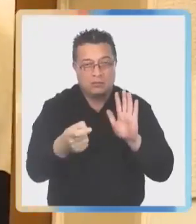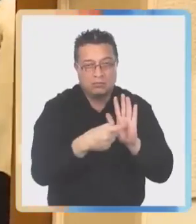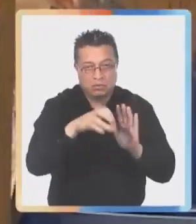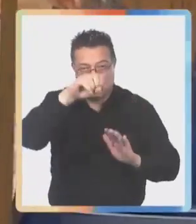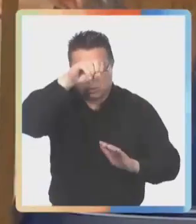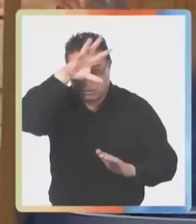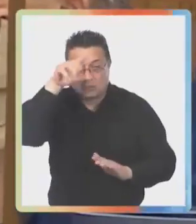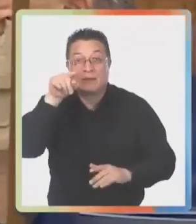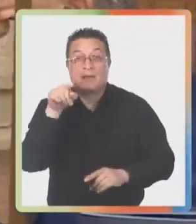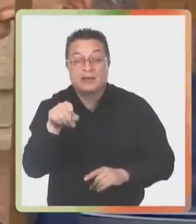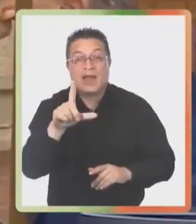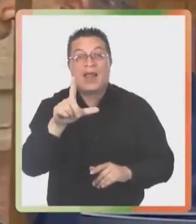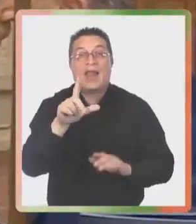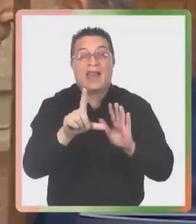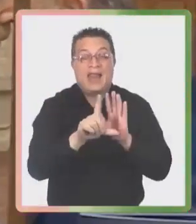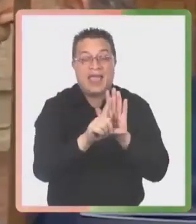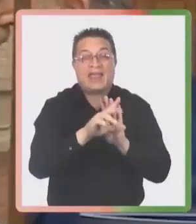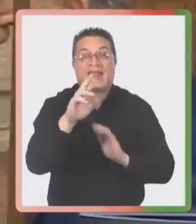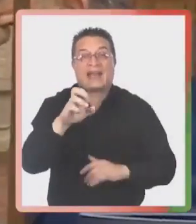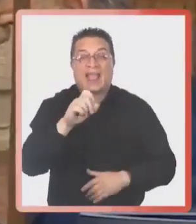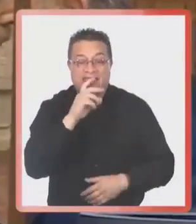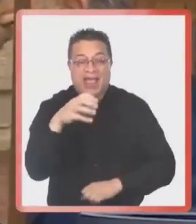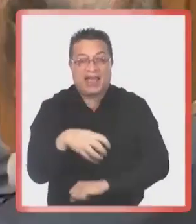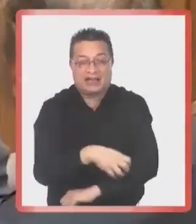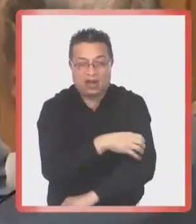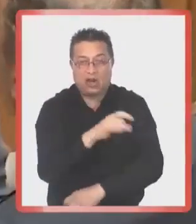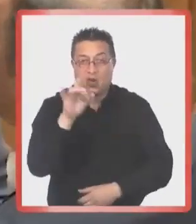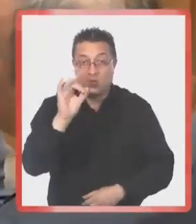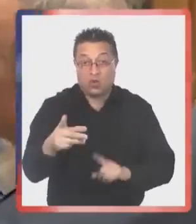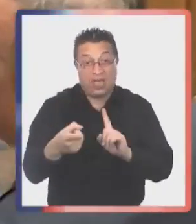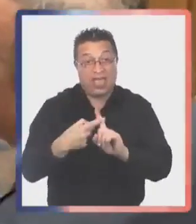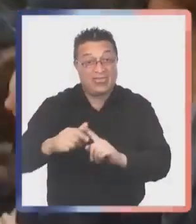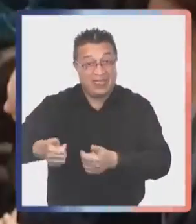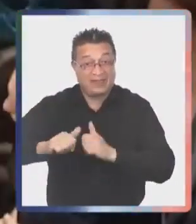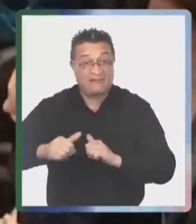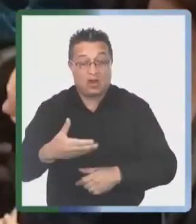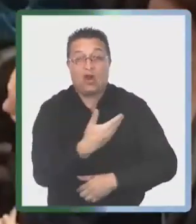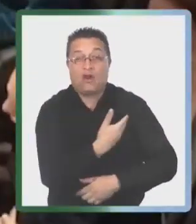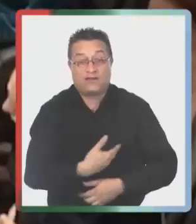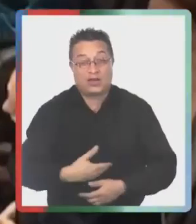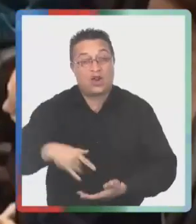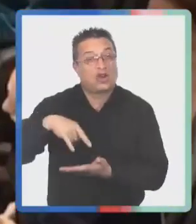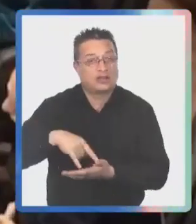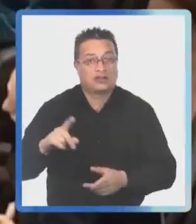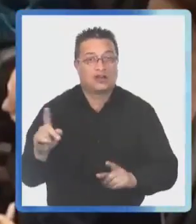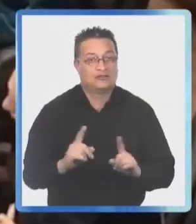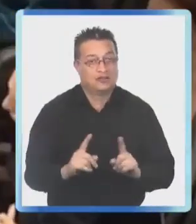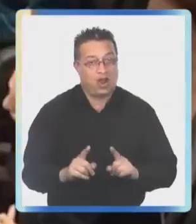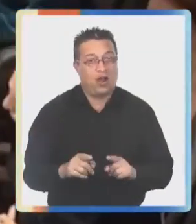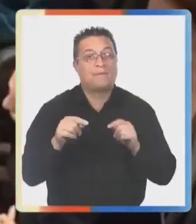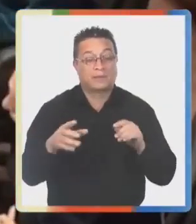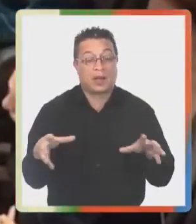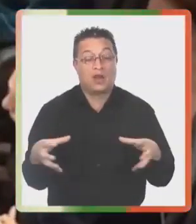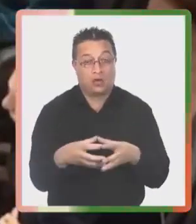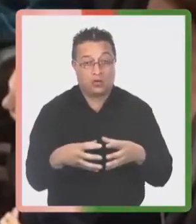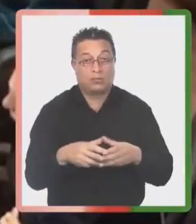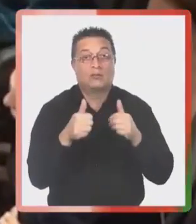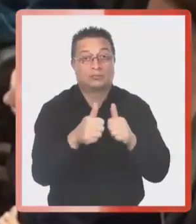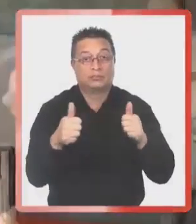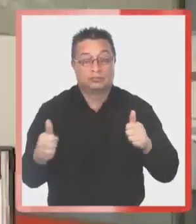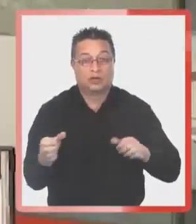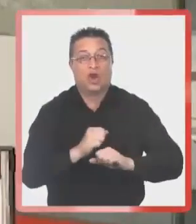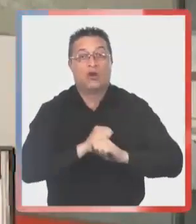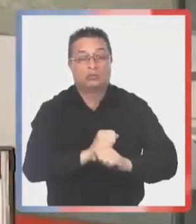el royalty minero y la ley de rentas regionales no son los únicos desafíos del gobierno en el Congreso. Ahora, un grupo